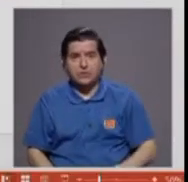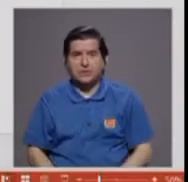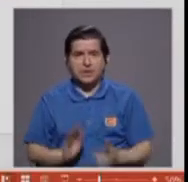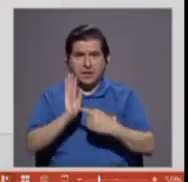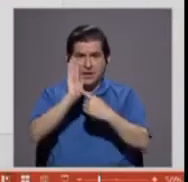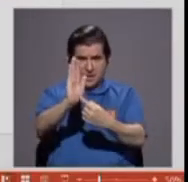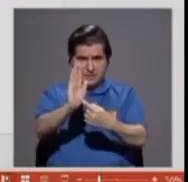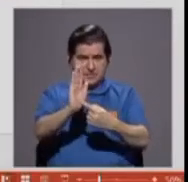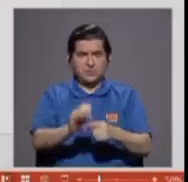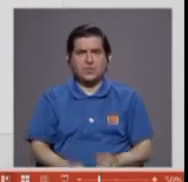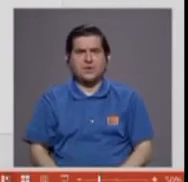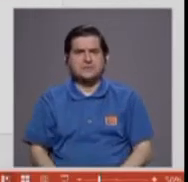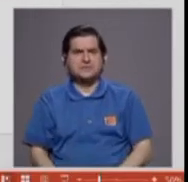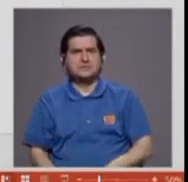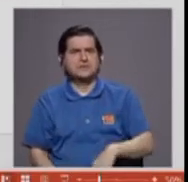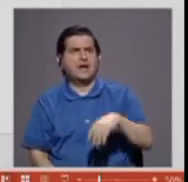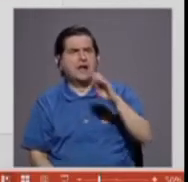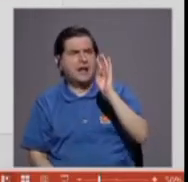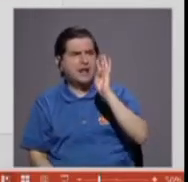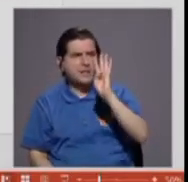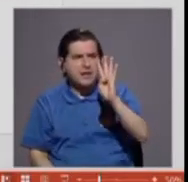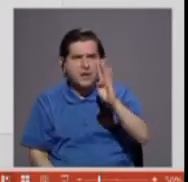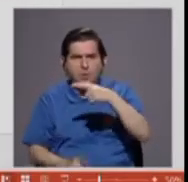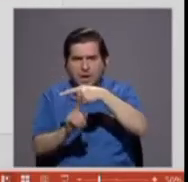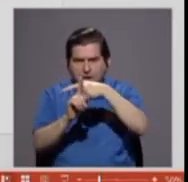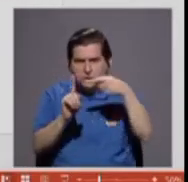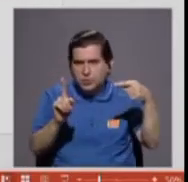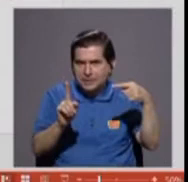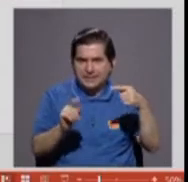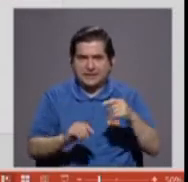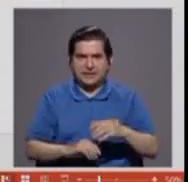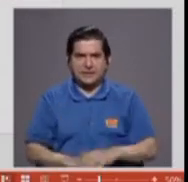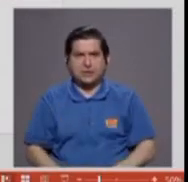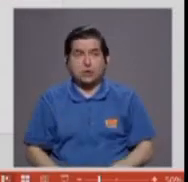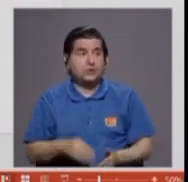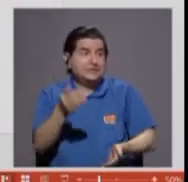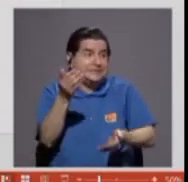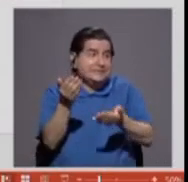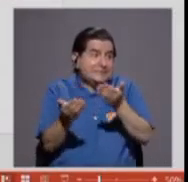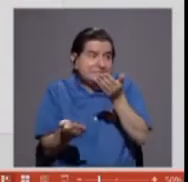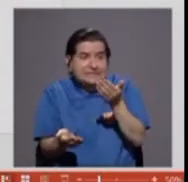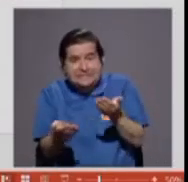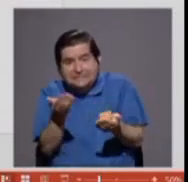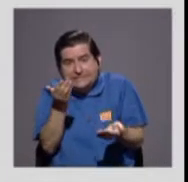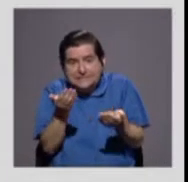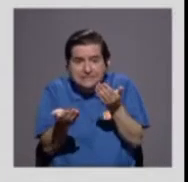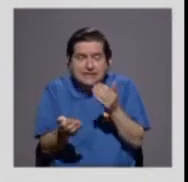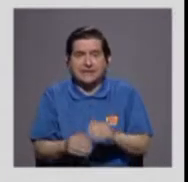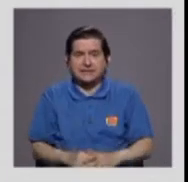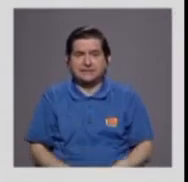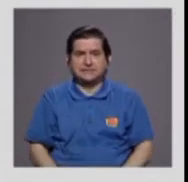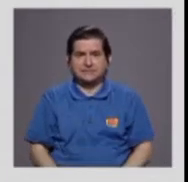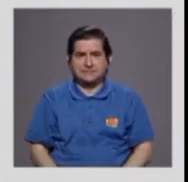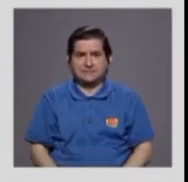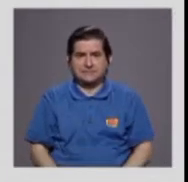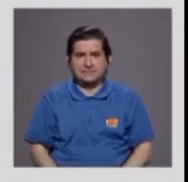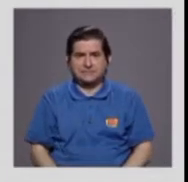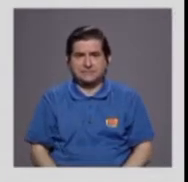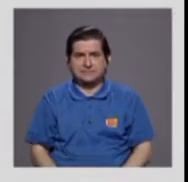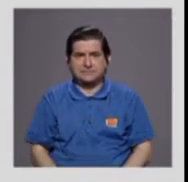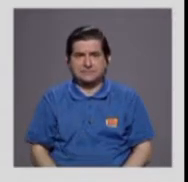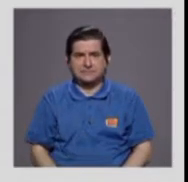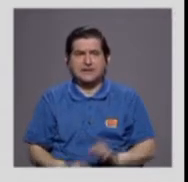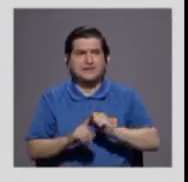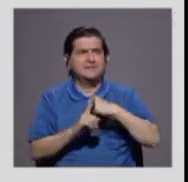que se estima que sea de 4,5 posible es